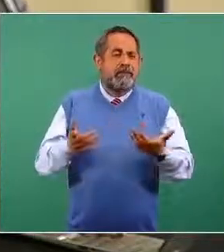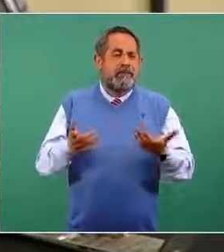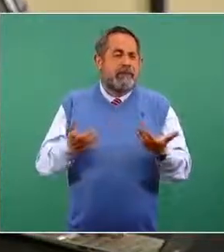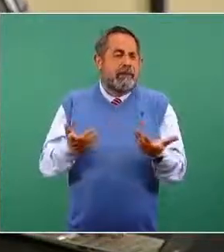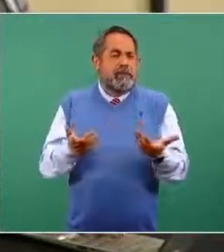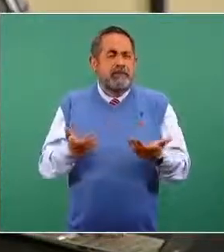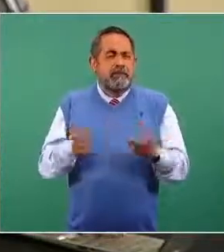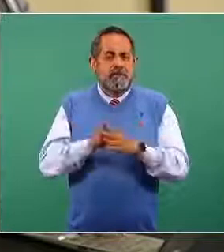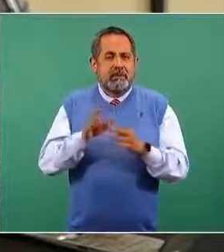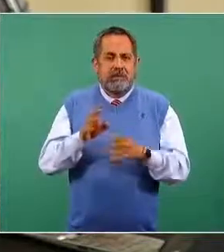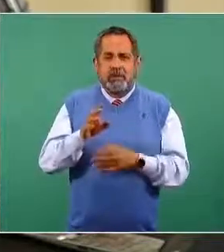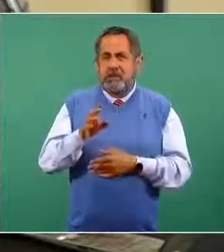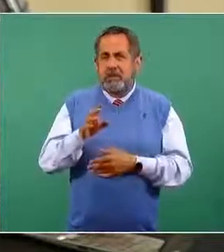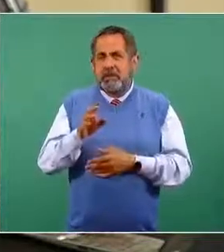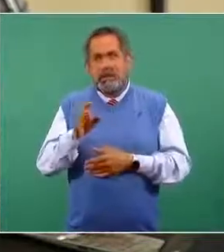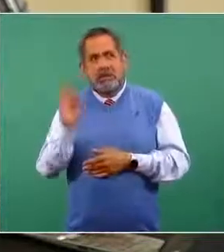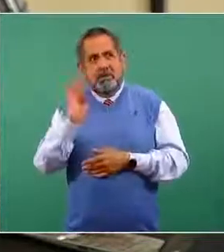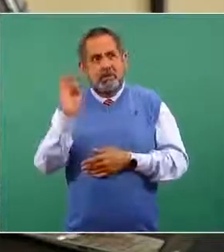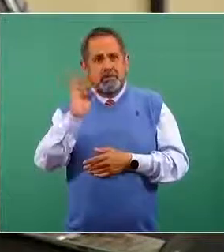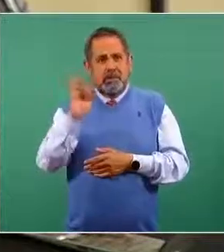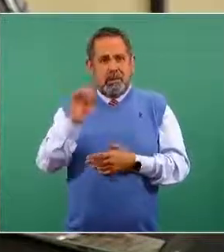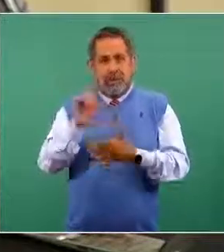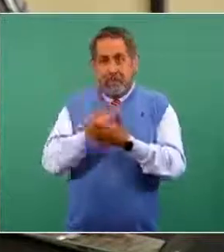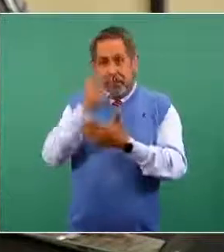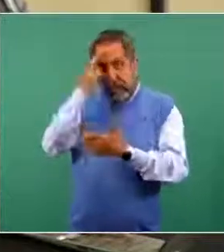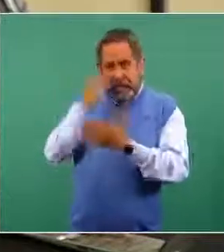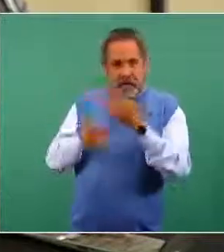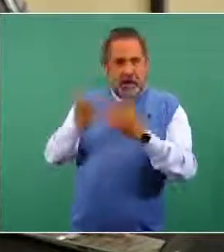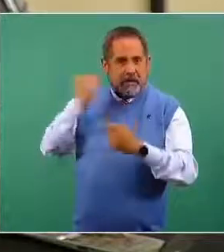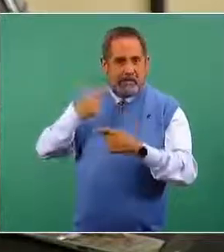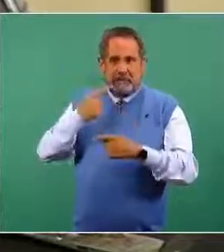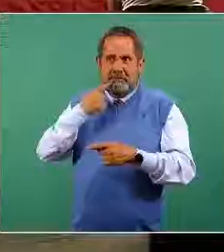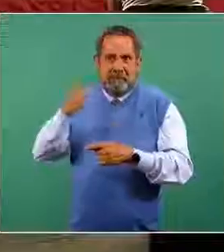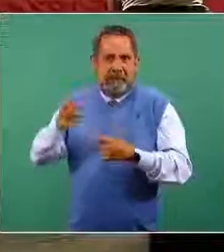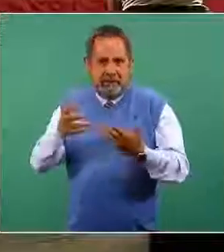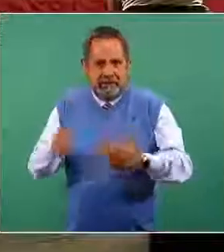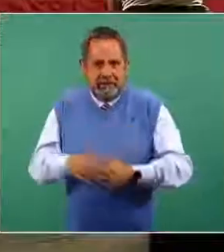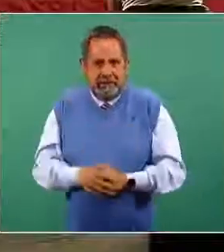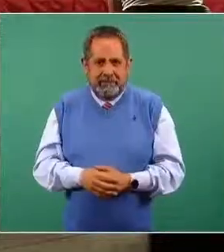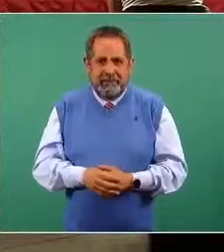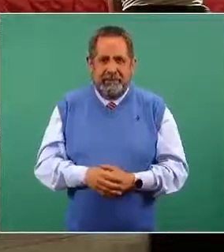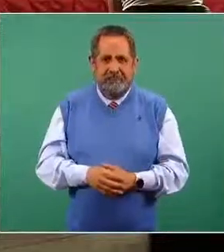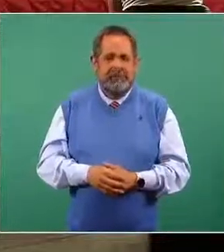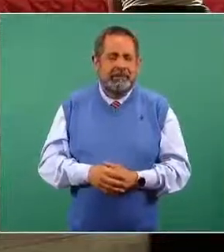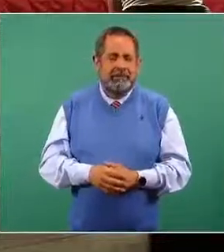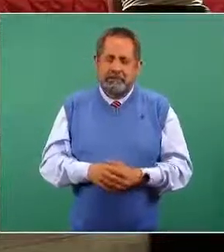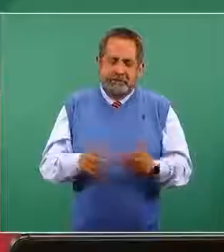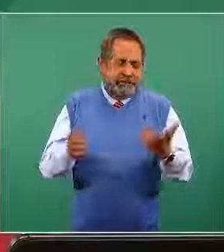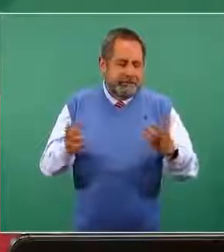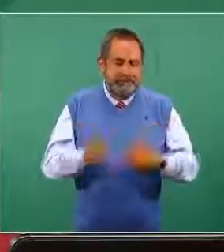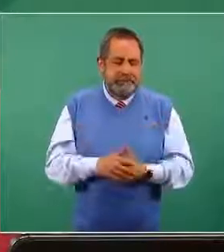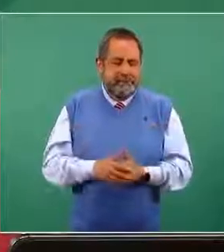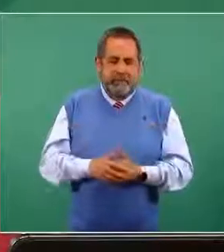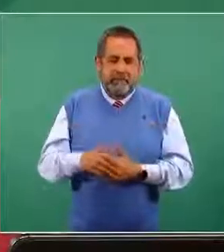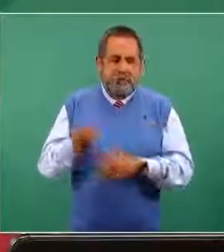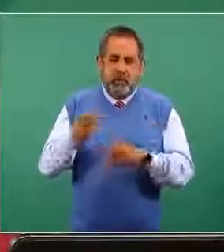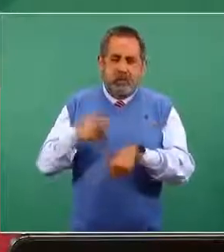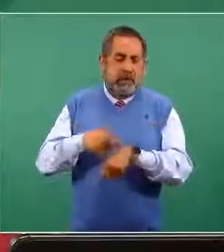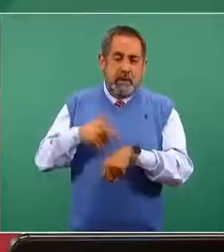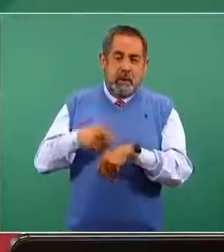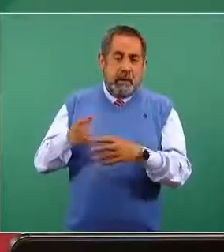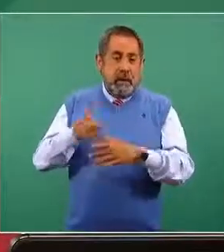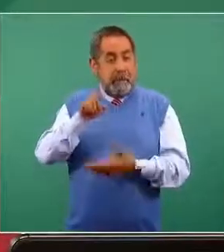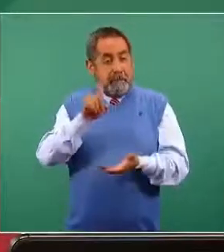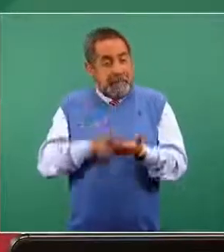¿Qué otros, sí se puede usar el término correcto, delitos los han demandado? Pues como digo, es un tiempo considerable, más